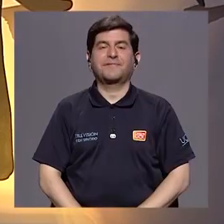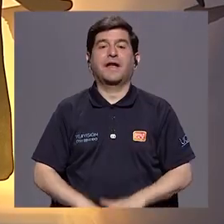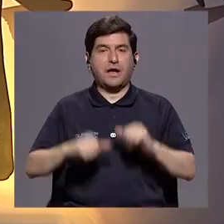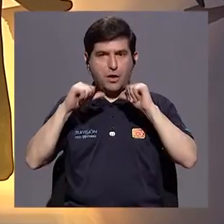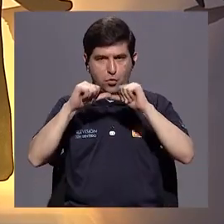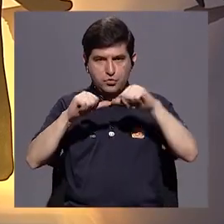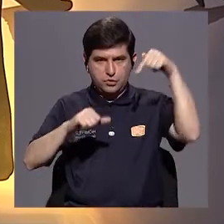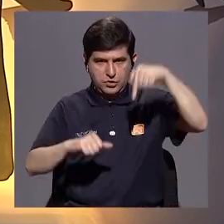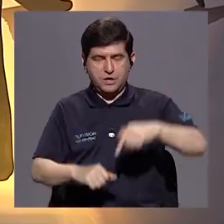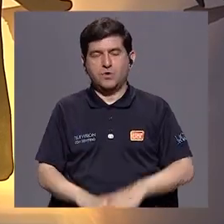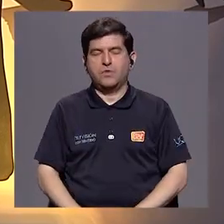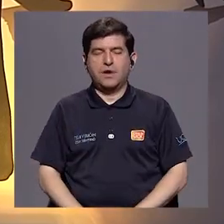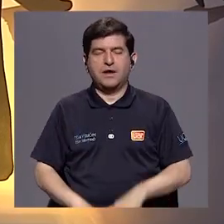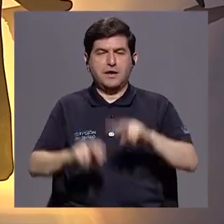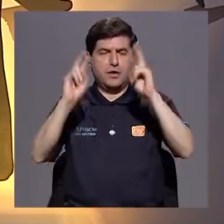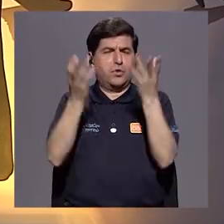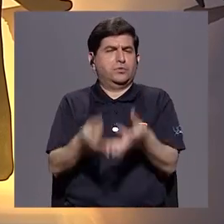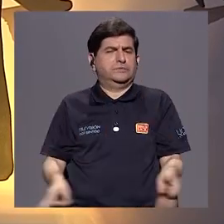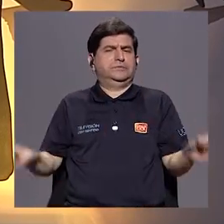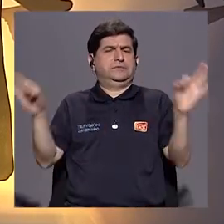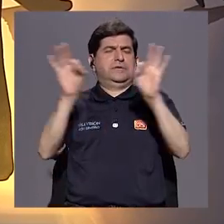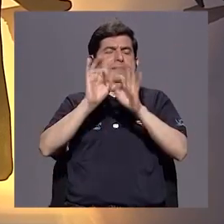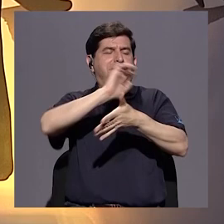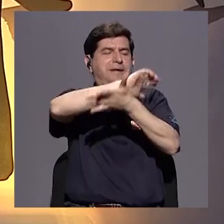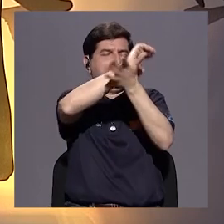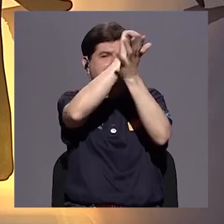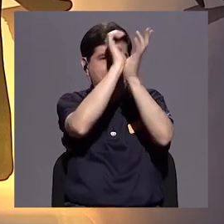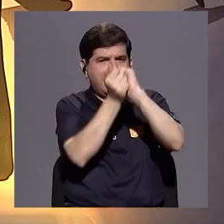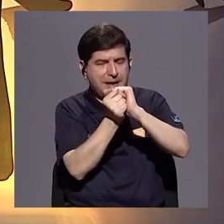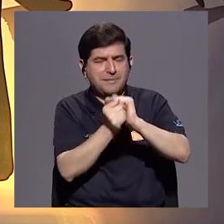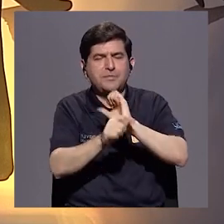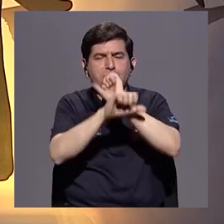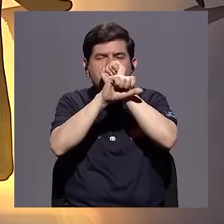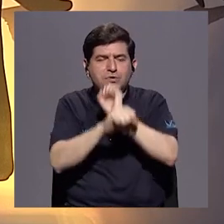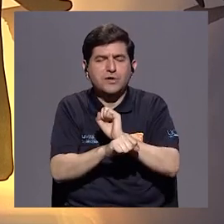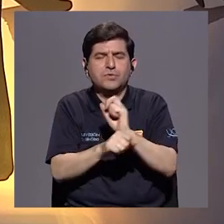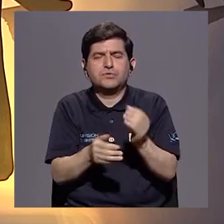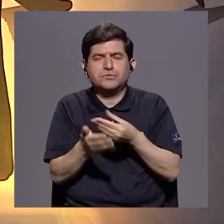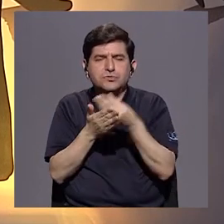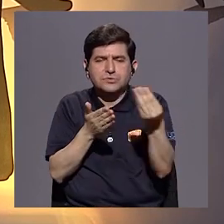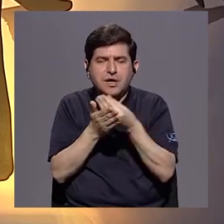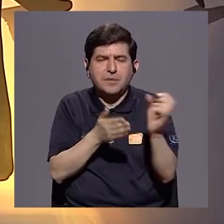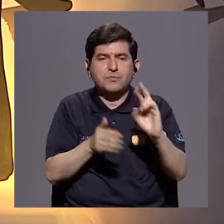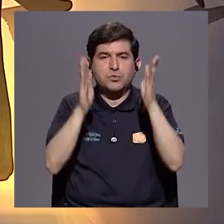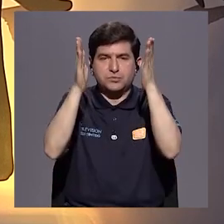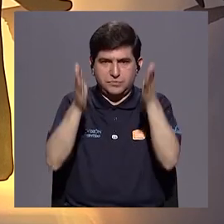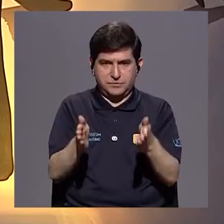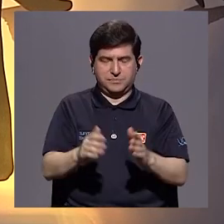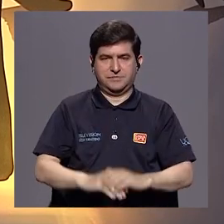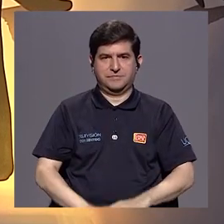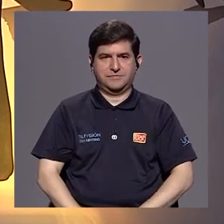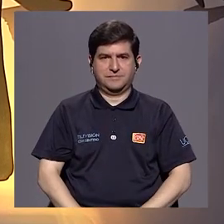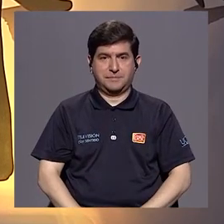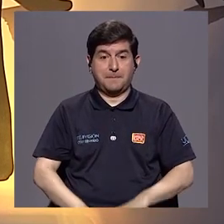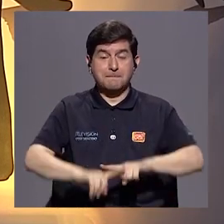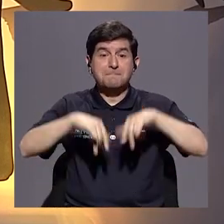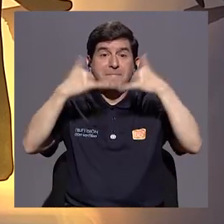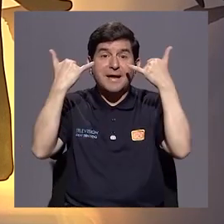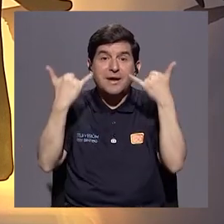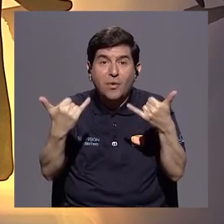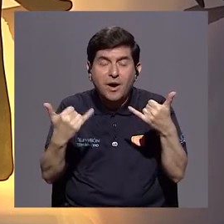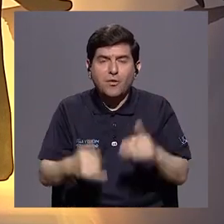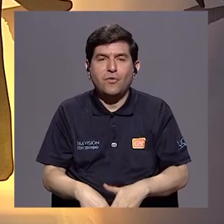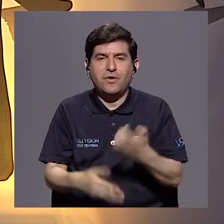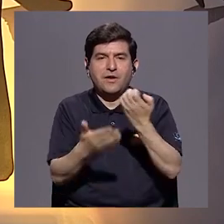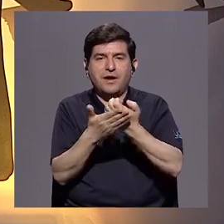volvemos de nuevo con ese tema tan importante del cambio de los hábitos de consumo del costarricense pero